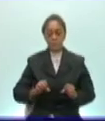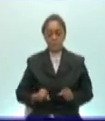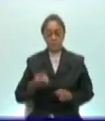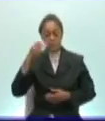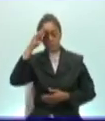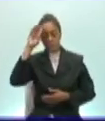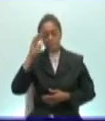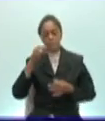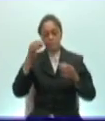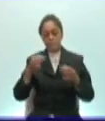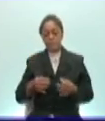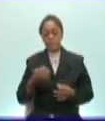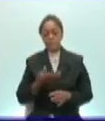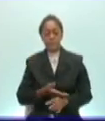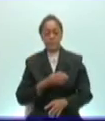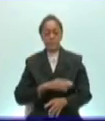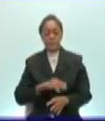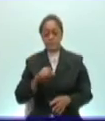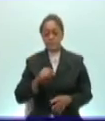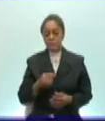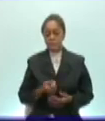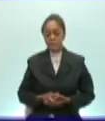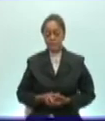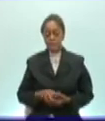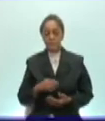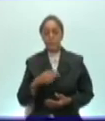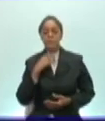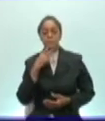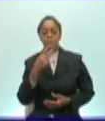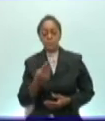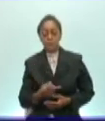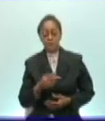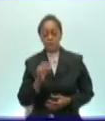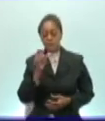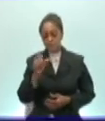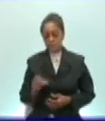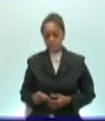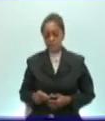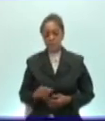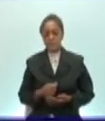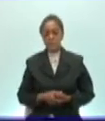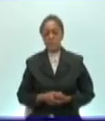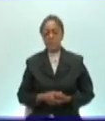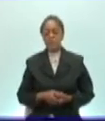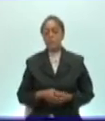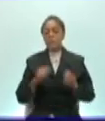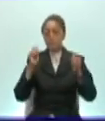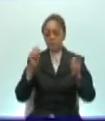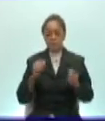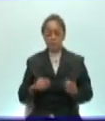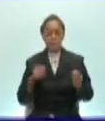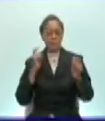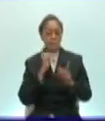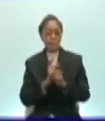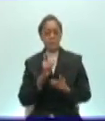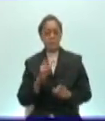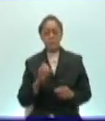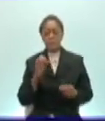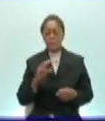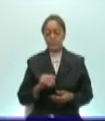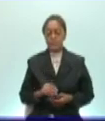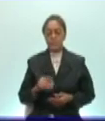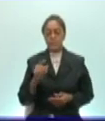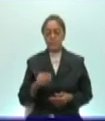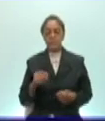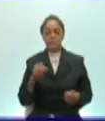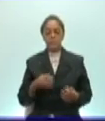pero siempre ante situaciones de este tipo hay voces y personalidades que protestan, se enfrentan y condenan esta